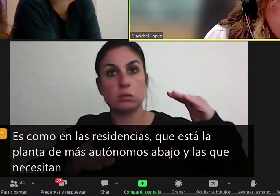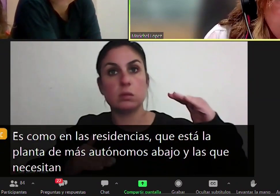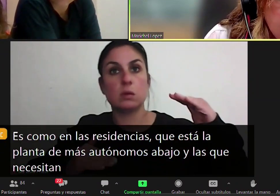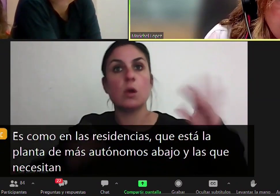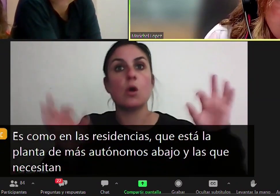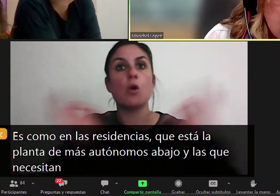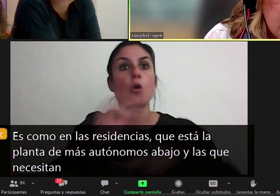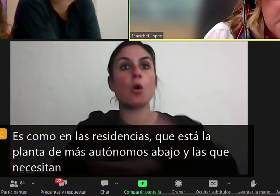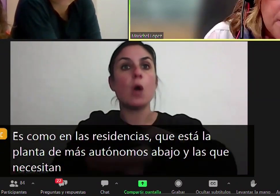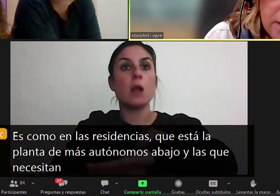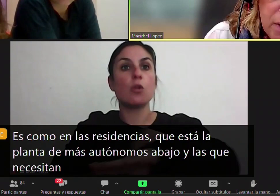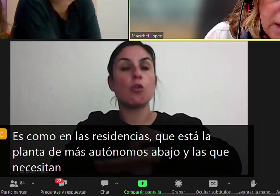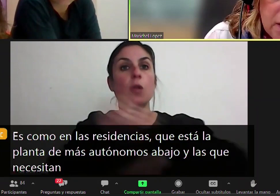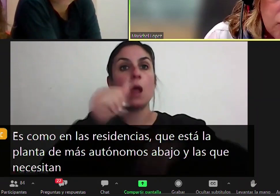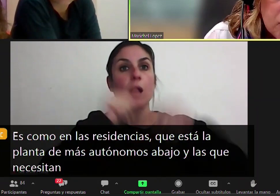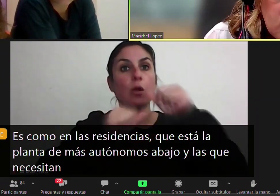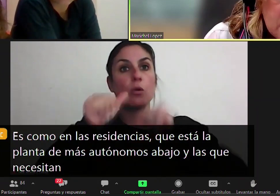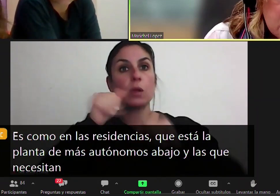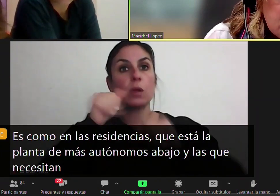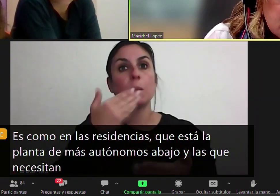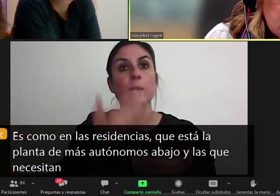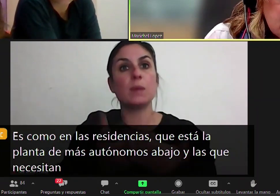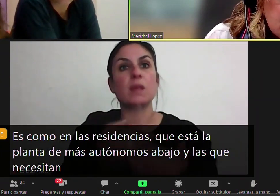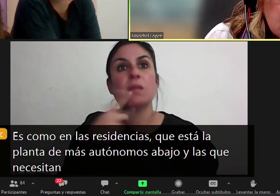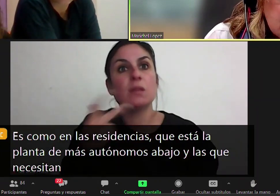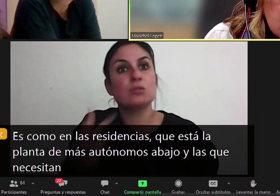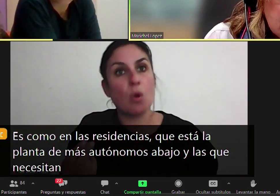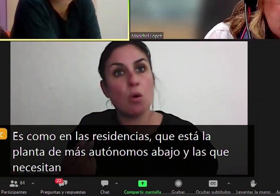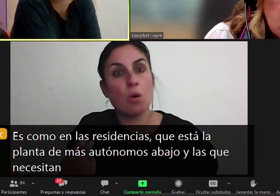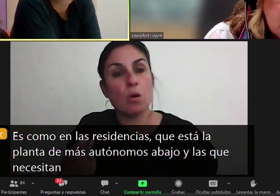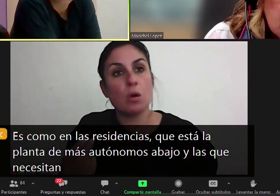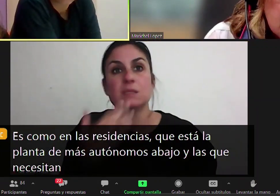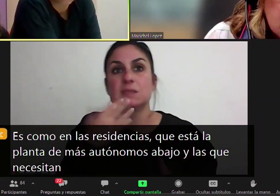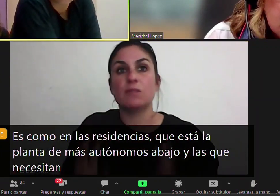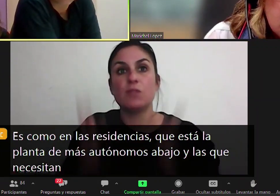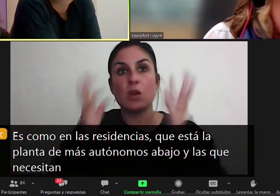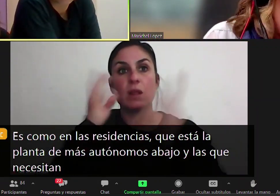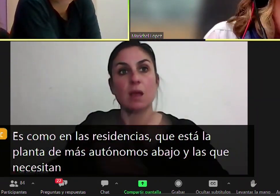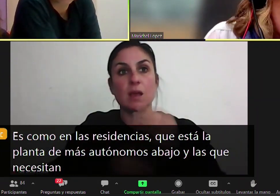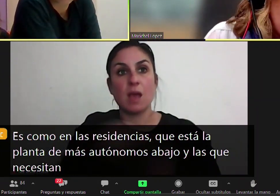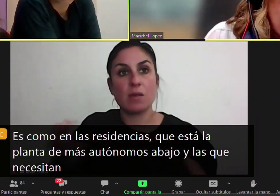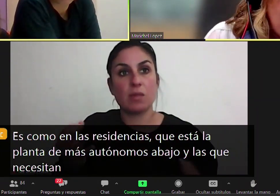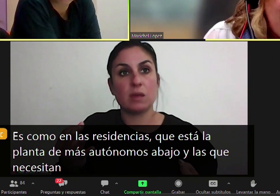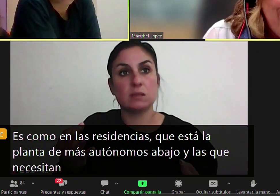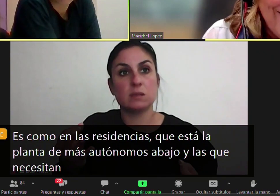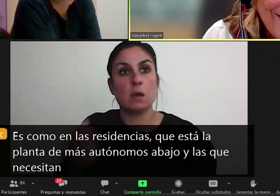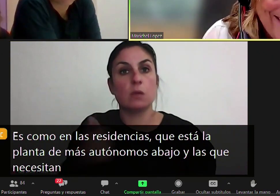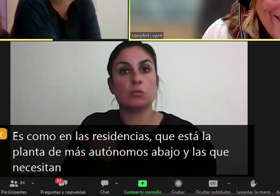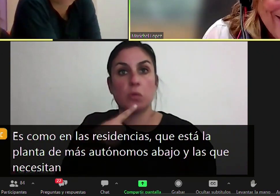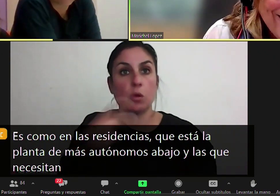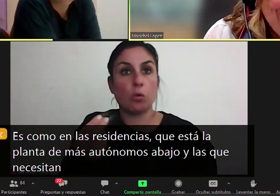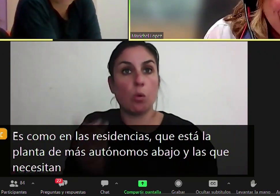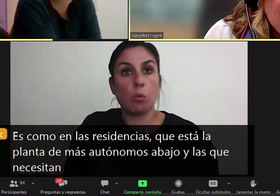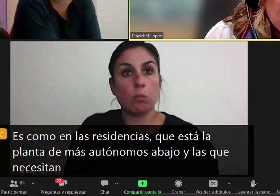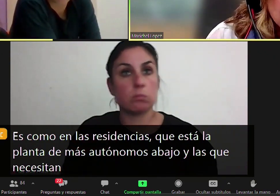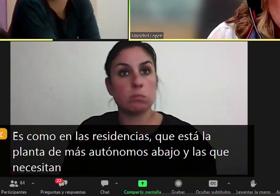alcohólica, se la niegas y si se pone violenta, ¿cómo actúas? Yo no se la negaría. Yo no negaría nada más. Yo no